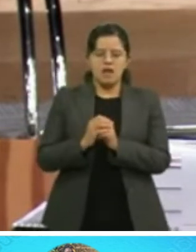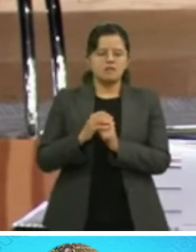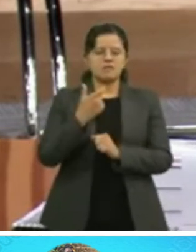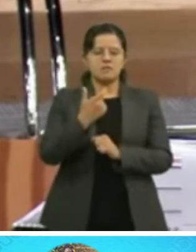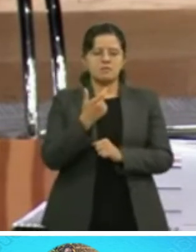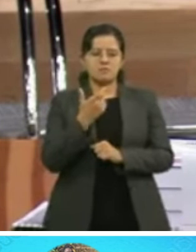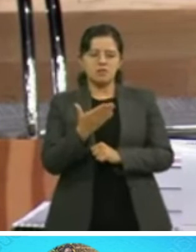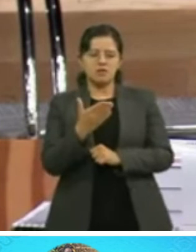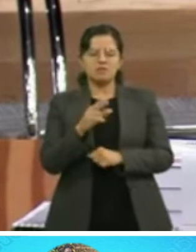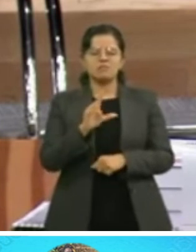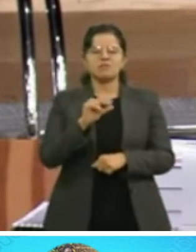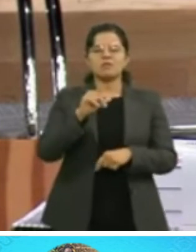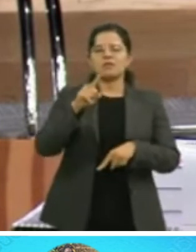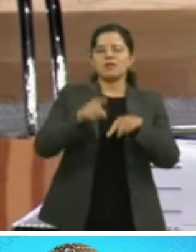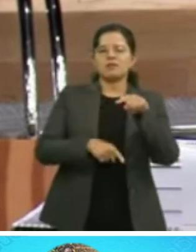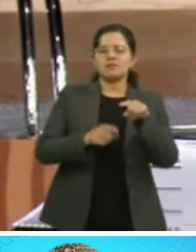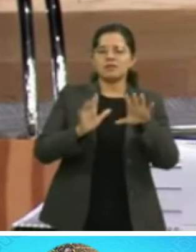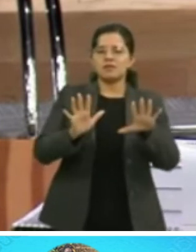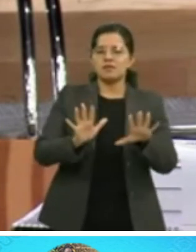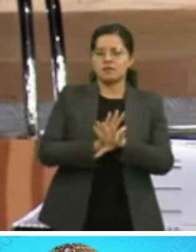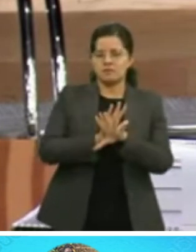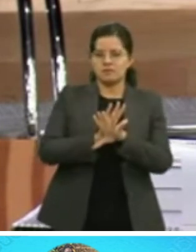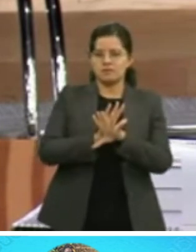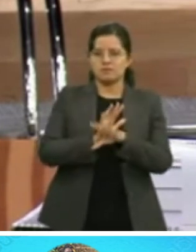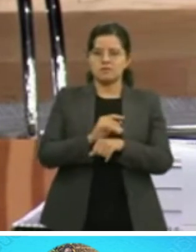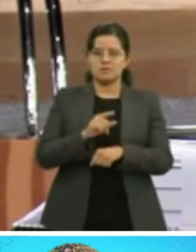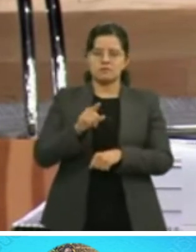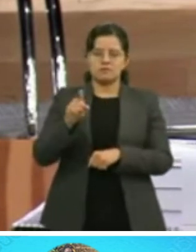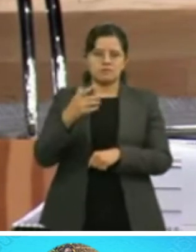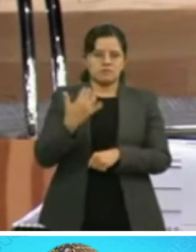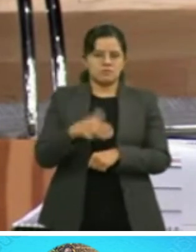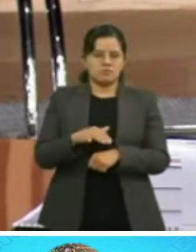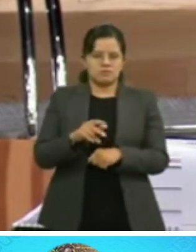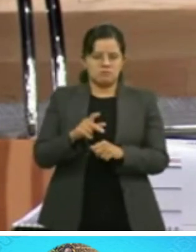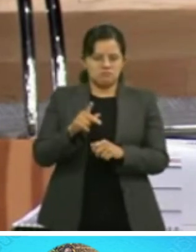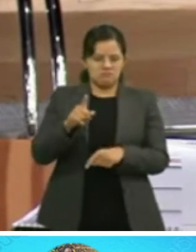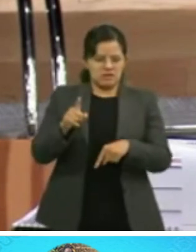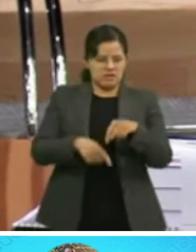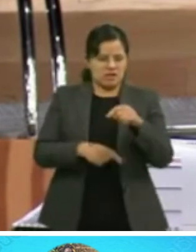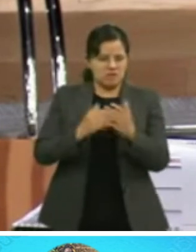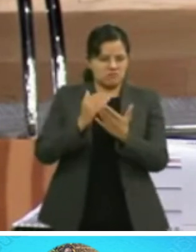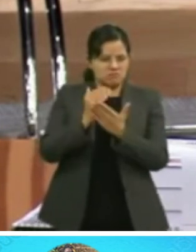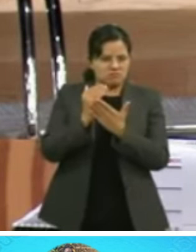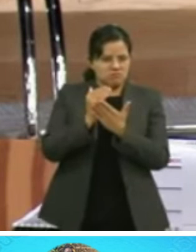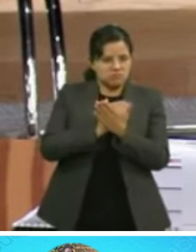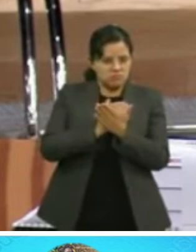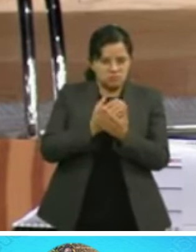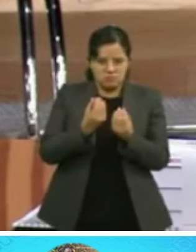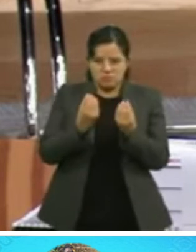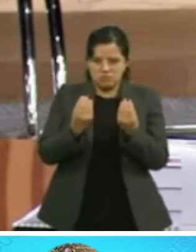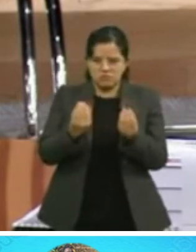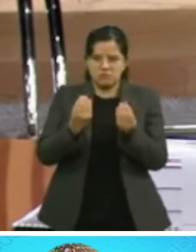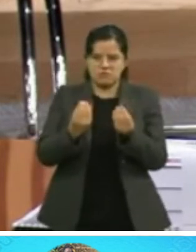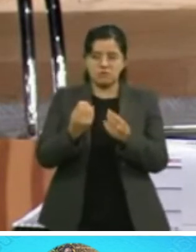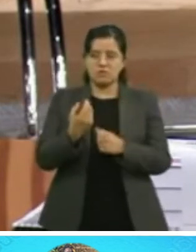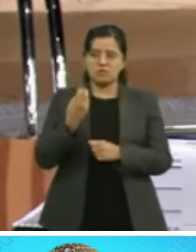ajuste al presupuesto solicitado por el INE, el más grande de la historia, Tampoco se argumentó en el decreto